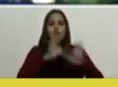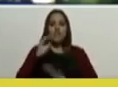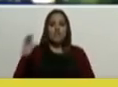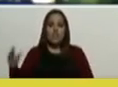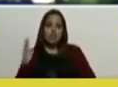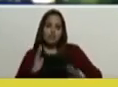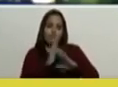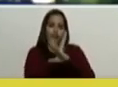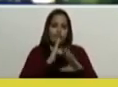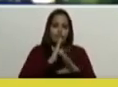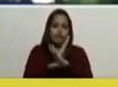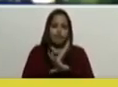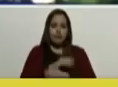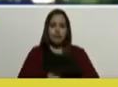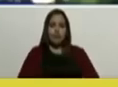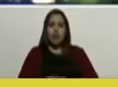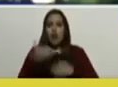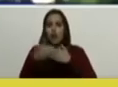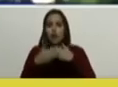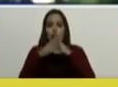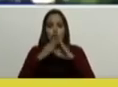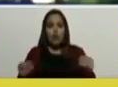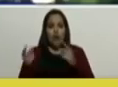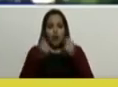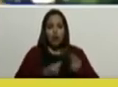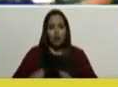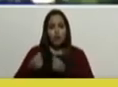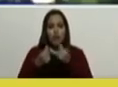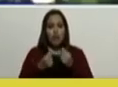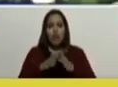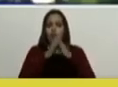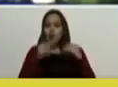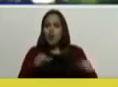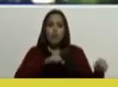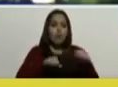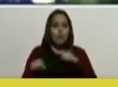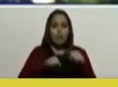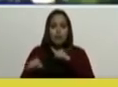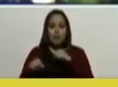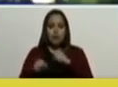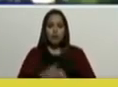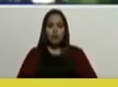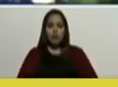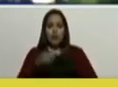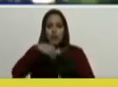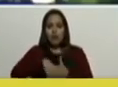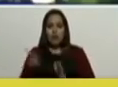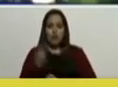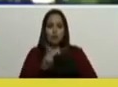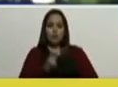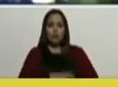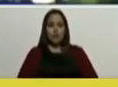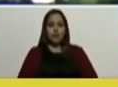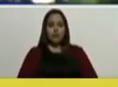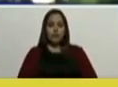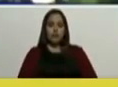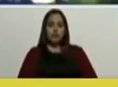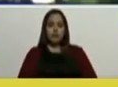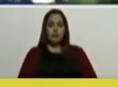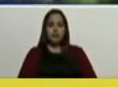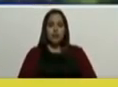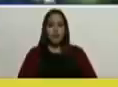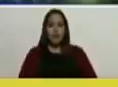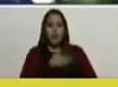sanciones contra toda la economía, contra todo lo que se movía en Venezuela.